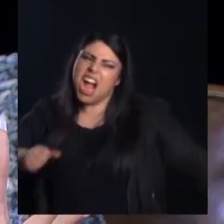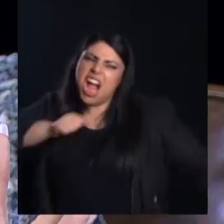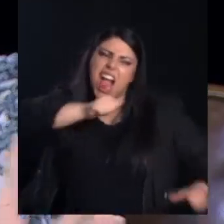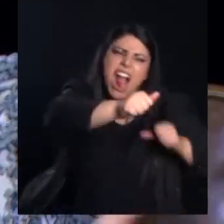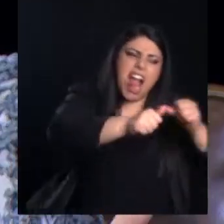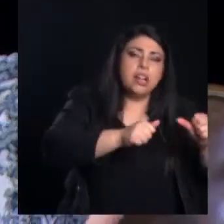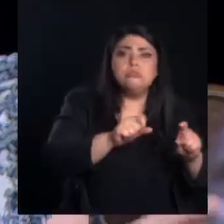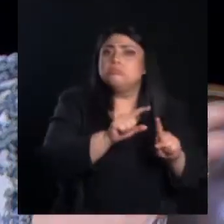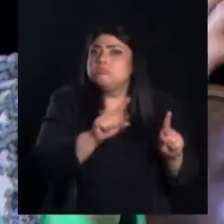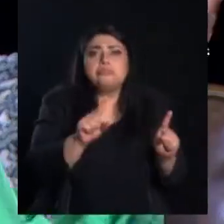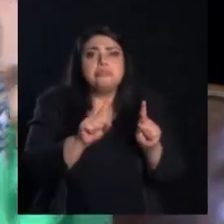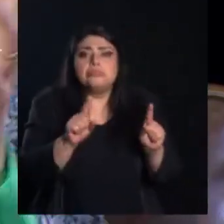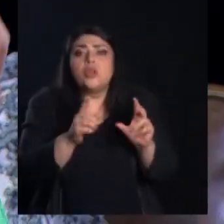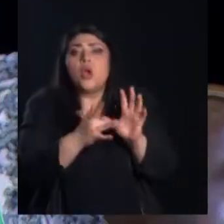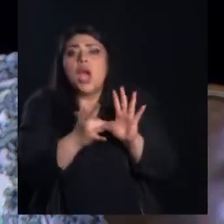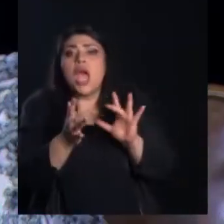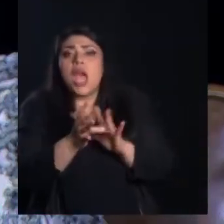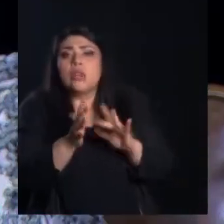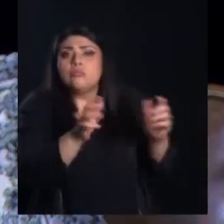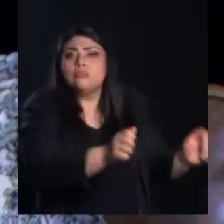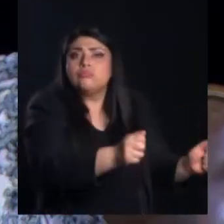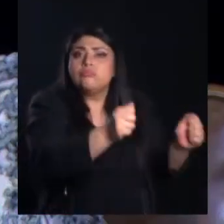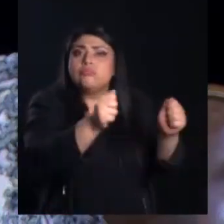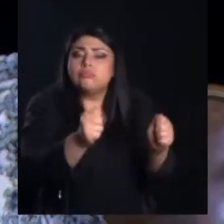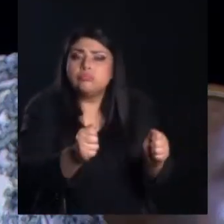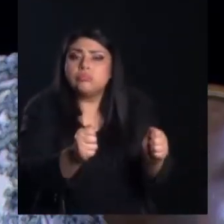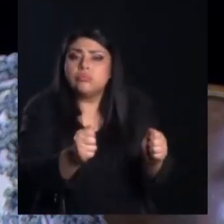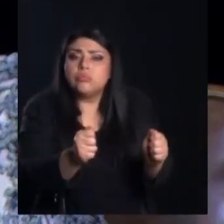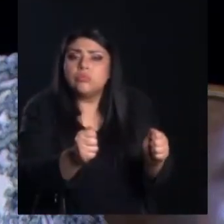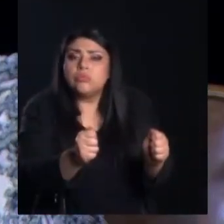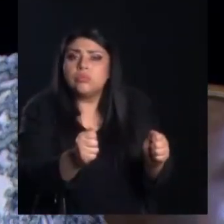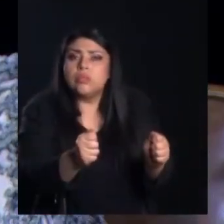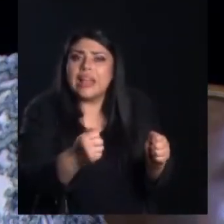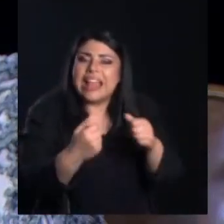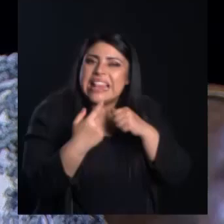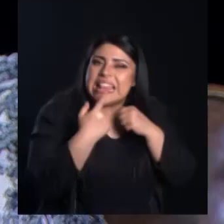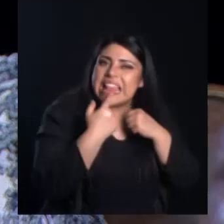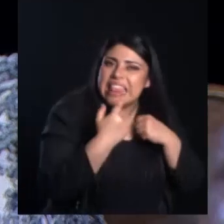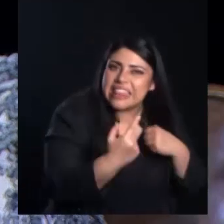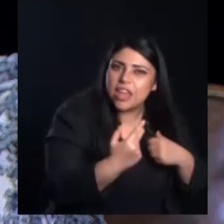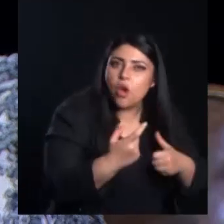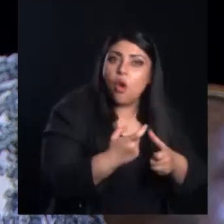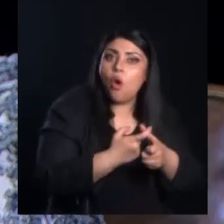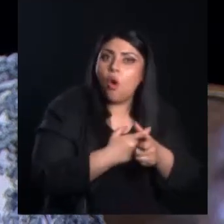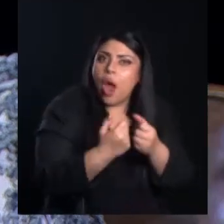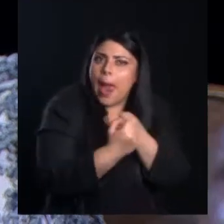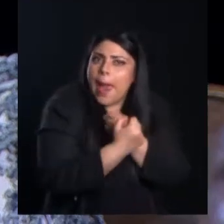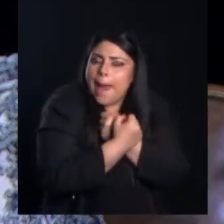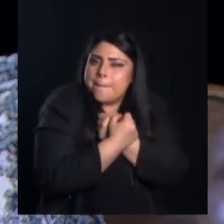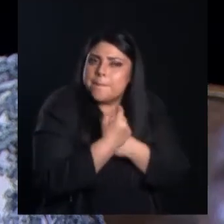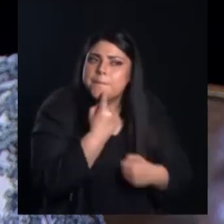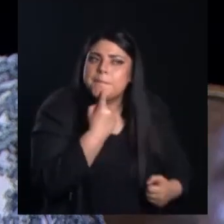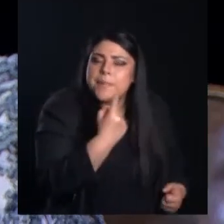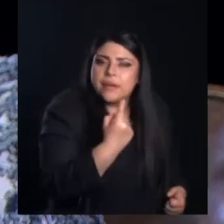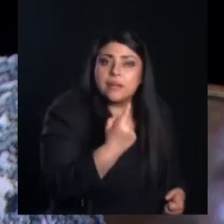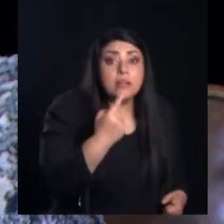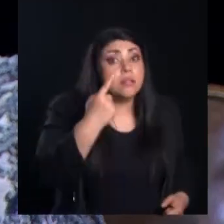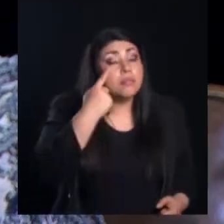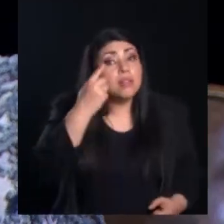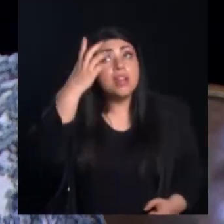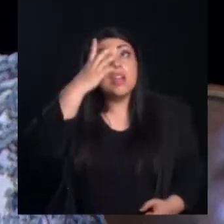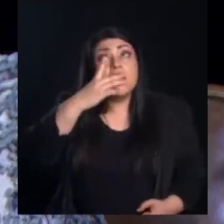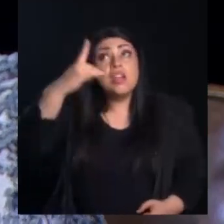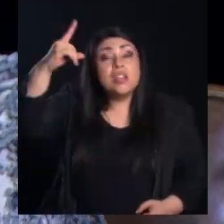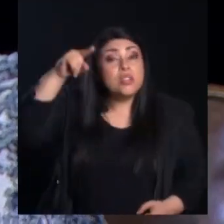osa simplemente la tomaron y le dijo una afirmación con amor y dios te va a usar a ti de una manera